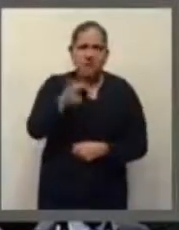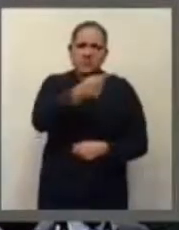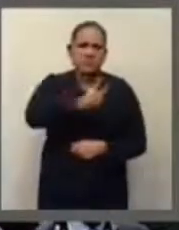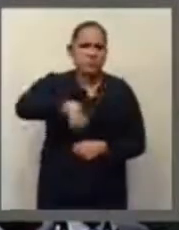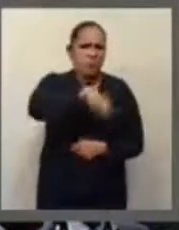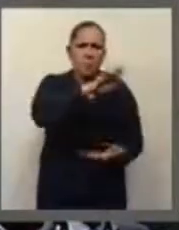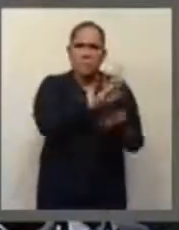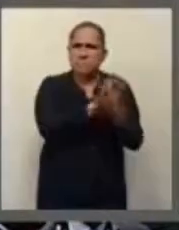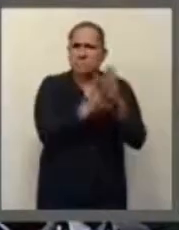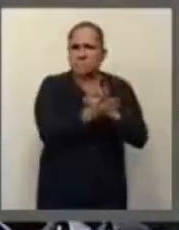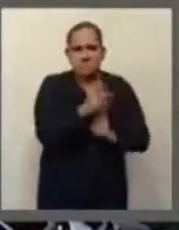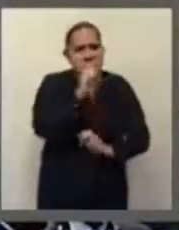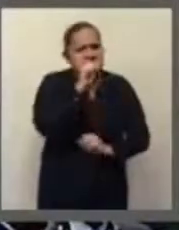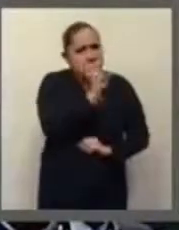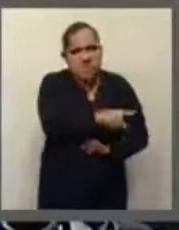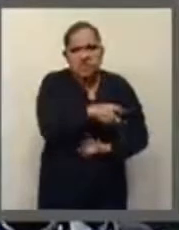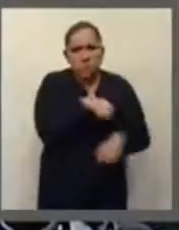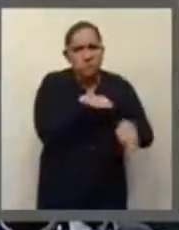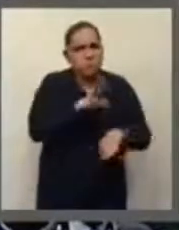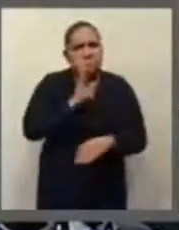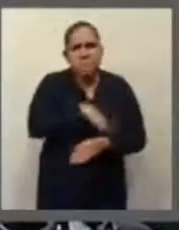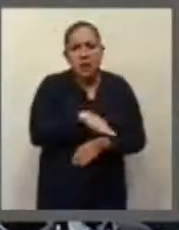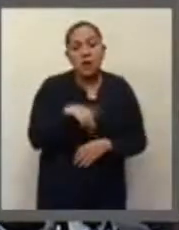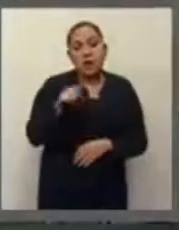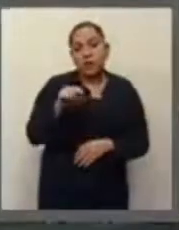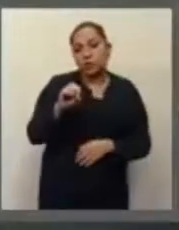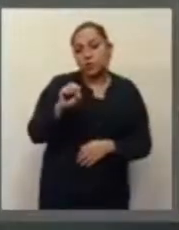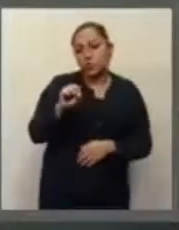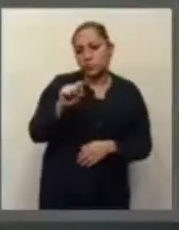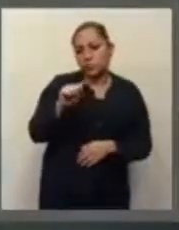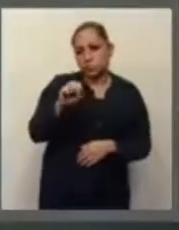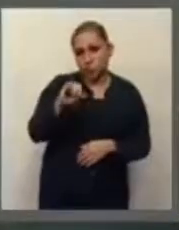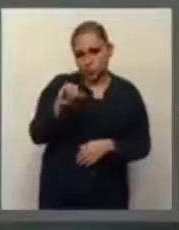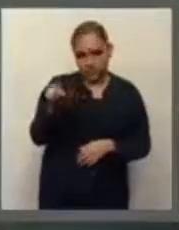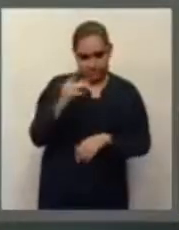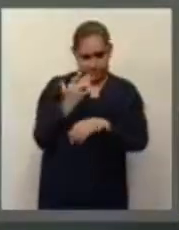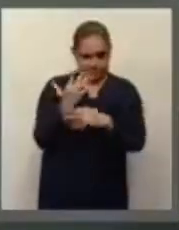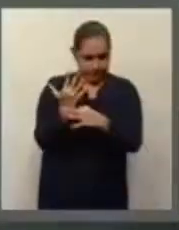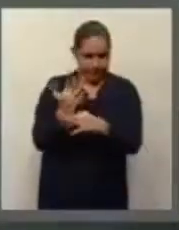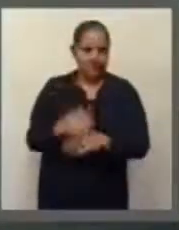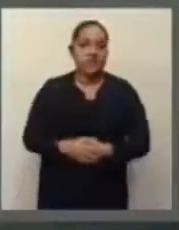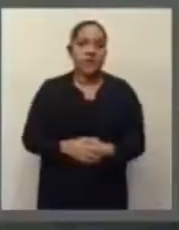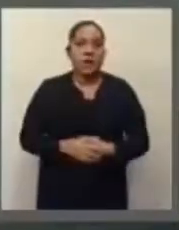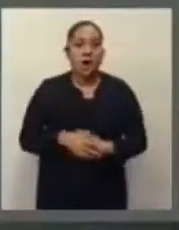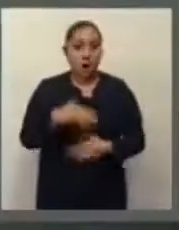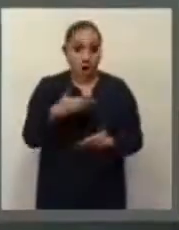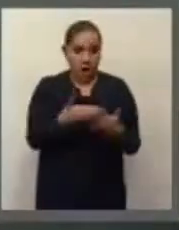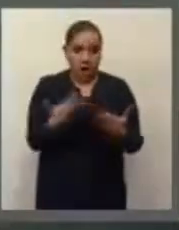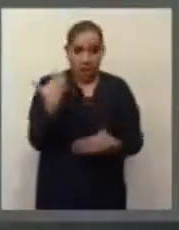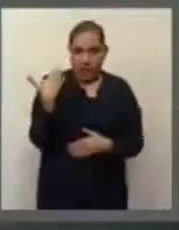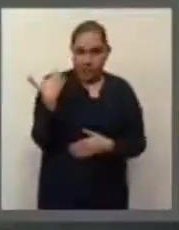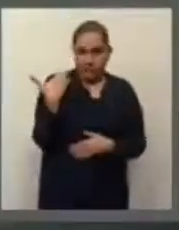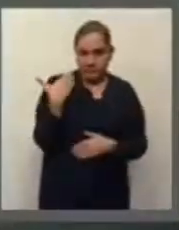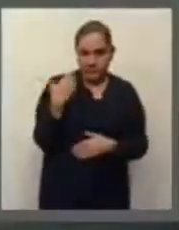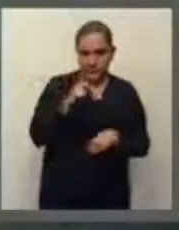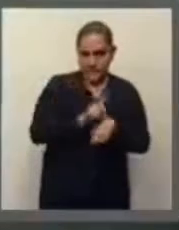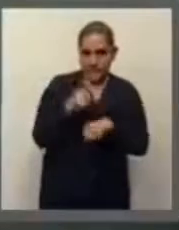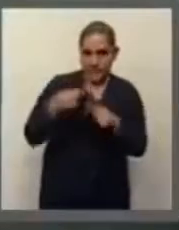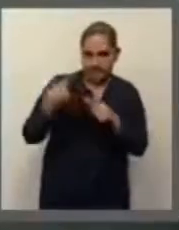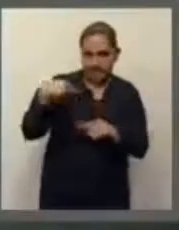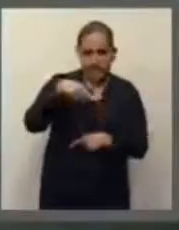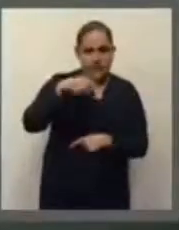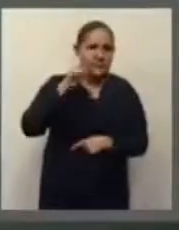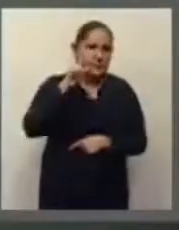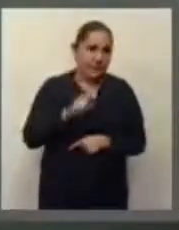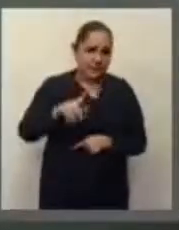Tolstoy. Este fin de semana, en el ejido del Potrero, municipio de Jiménez del Teul, del estado de Zacatecas, se realizaría